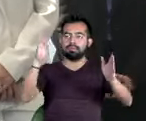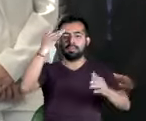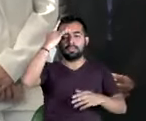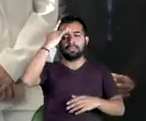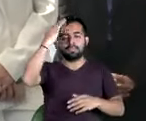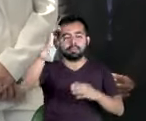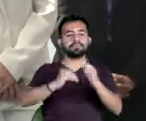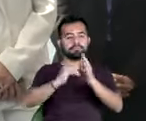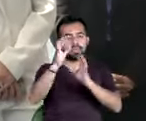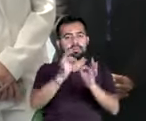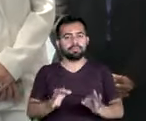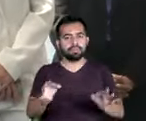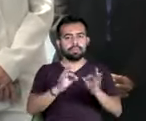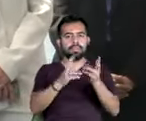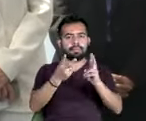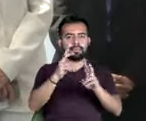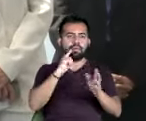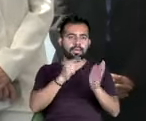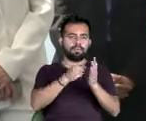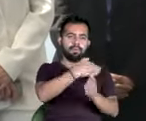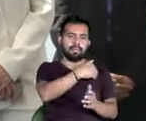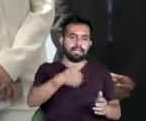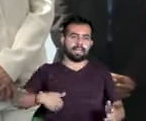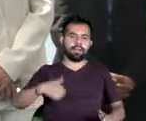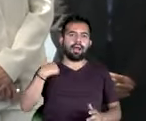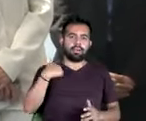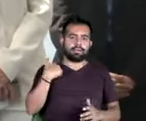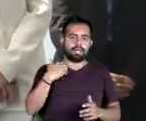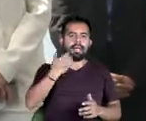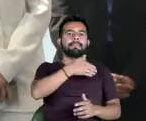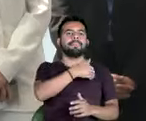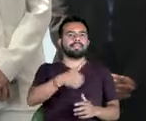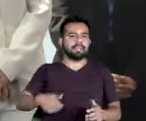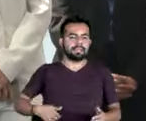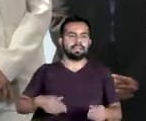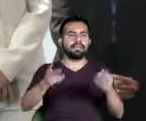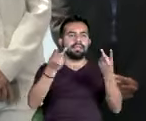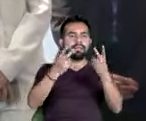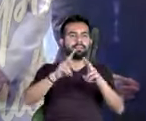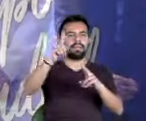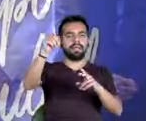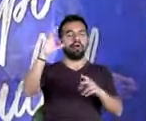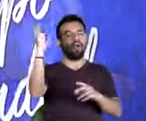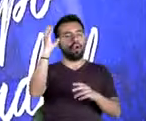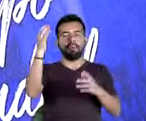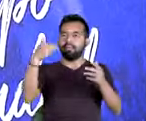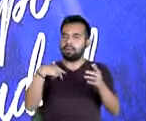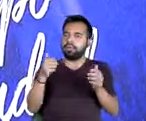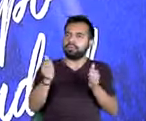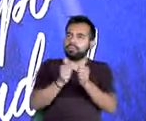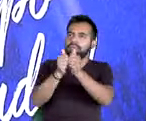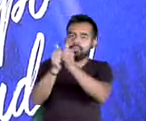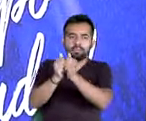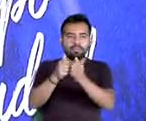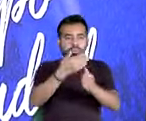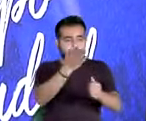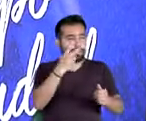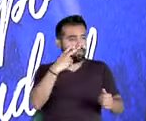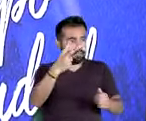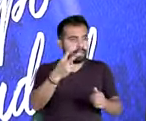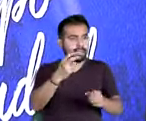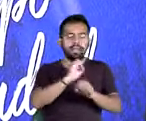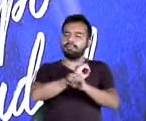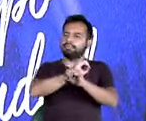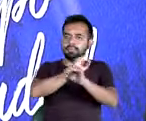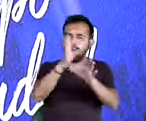el alcalde de Quito entrante, fue el presidente Alberto Fernández de Argentina y el presidente Gustavo Petro de Colombia. Para que ustedes vean, ¿no es cierto?, incluso a los foros que